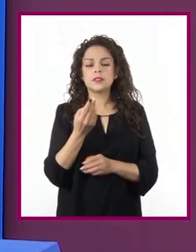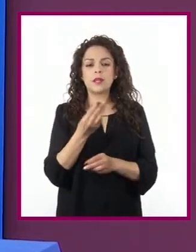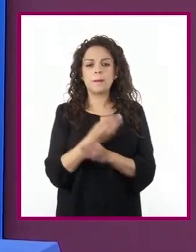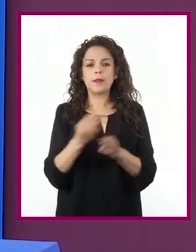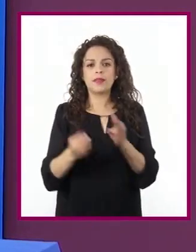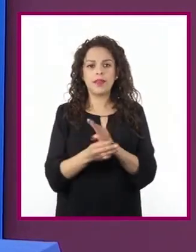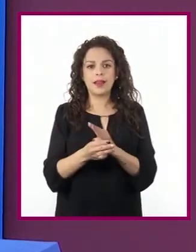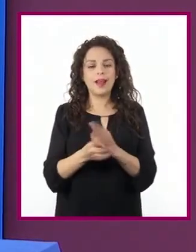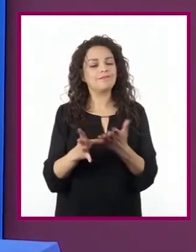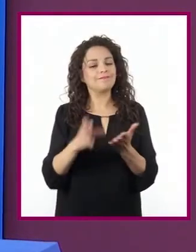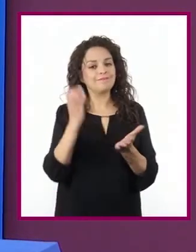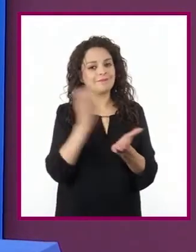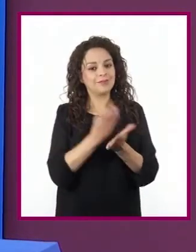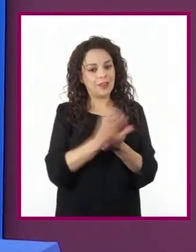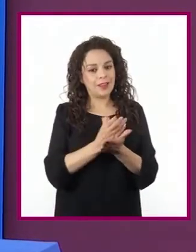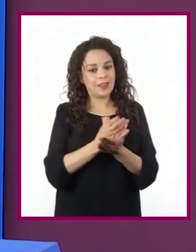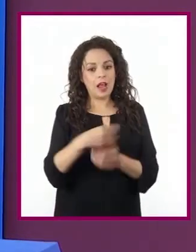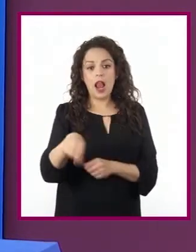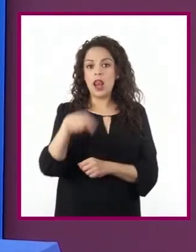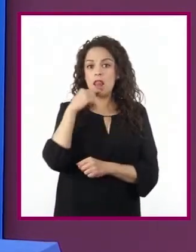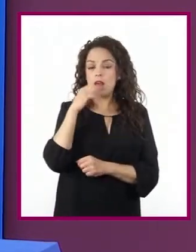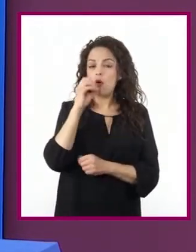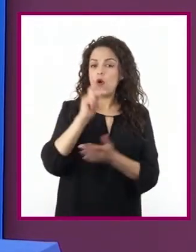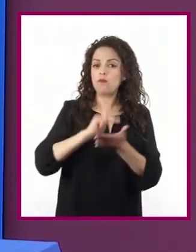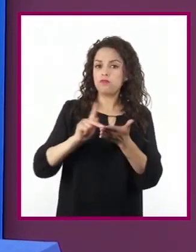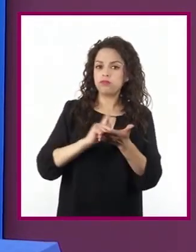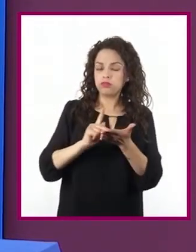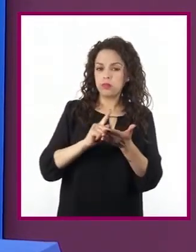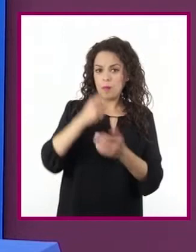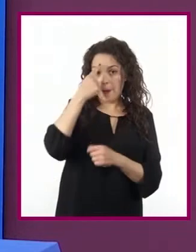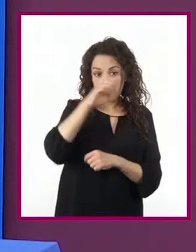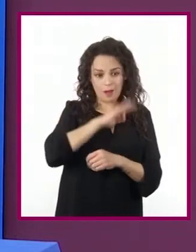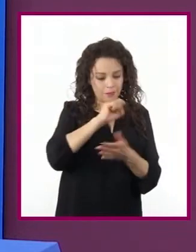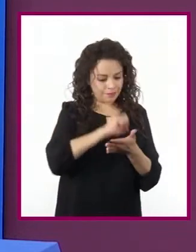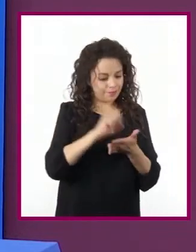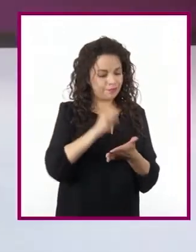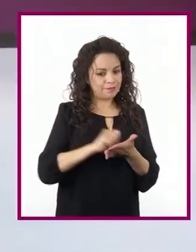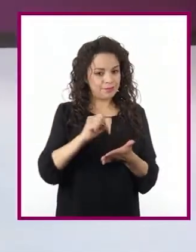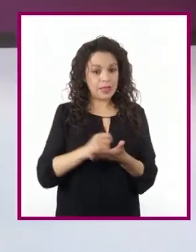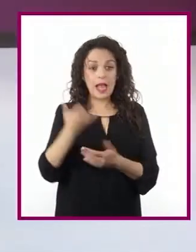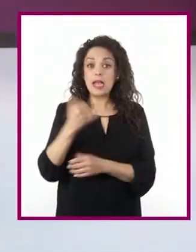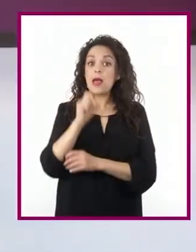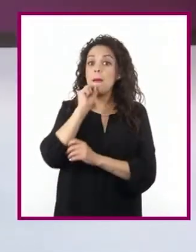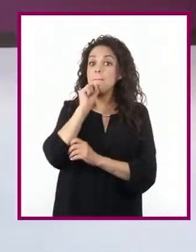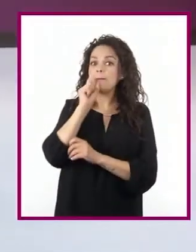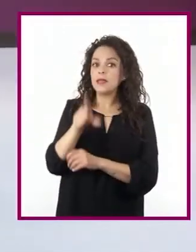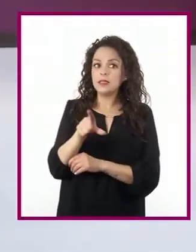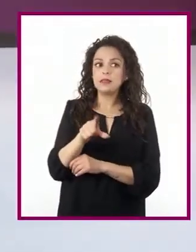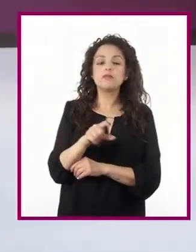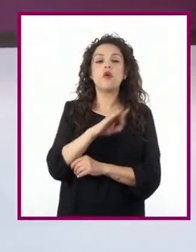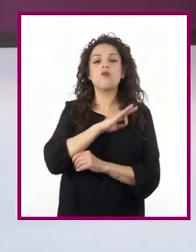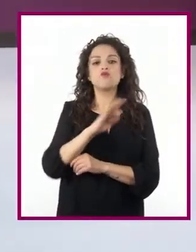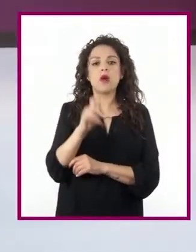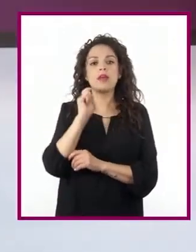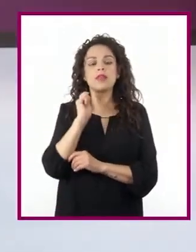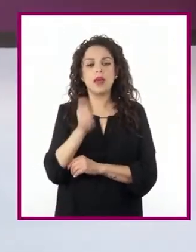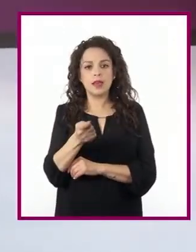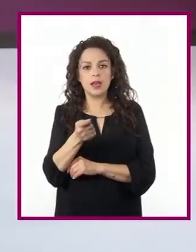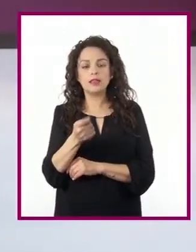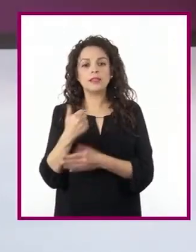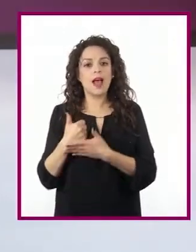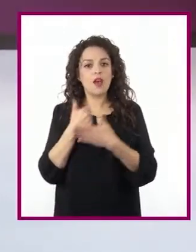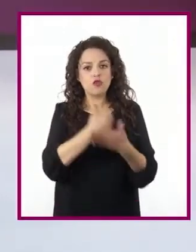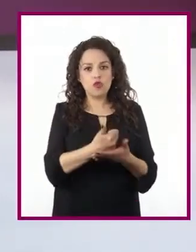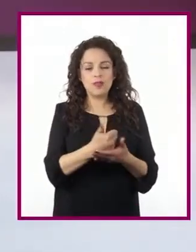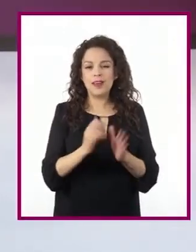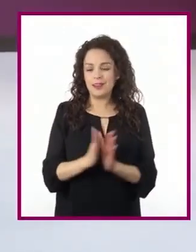siempre confiable cuaderno y lápiz o bolígrafo para que puedan tomar notas. También podría ayudarles tener a la mano su libro de